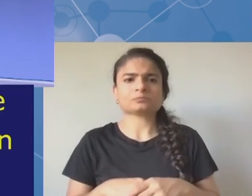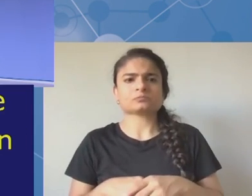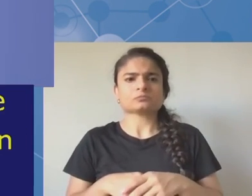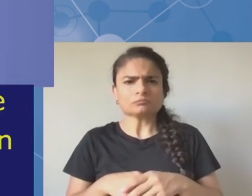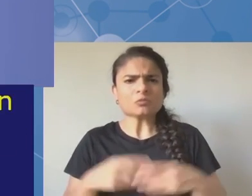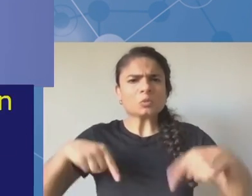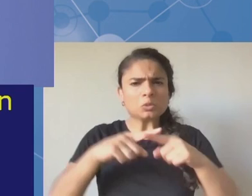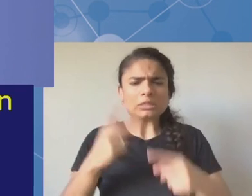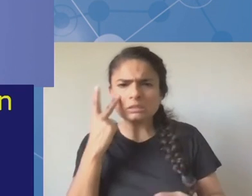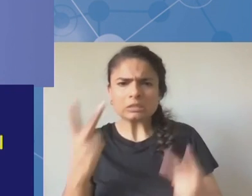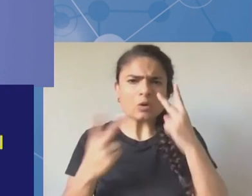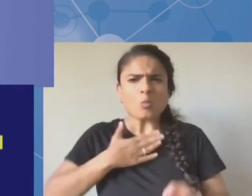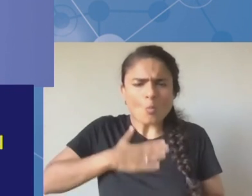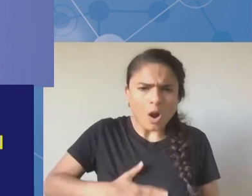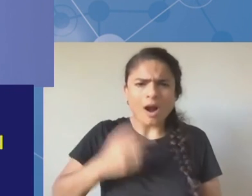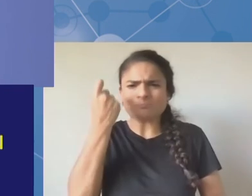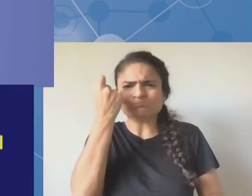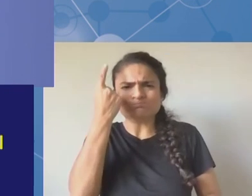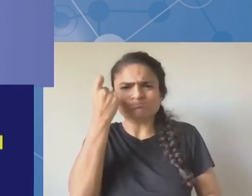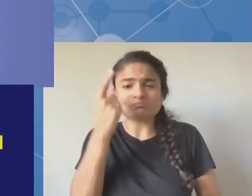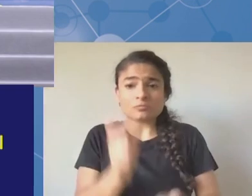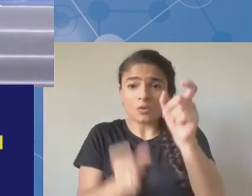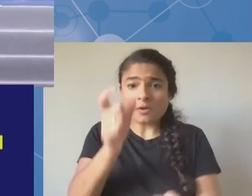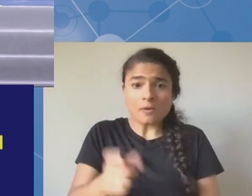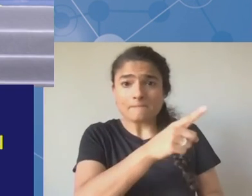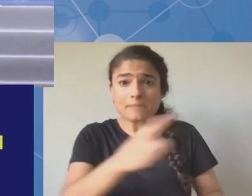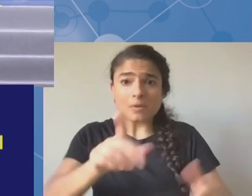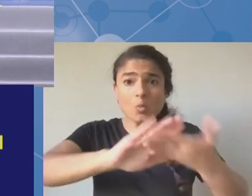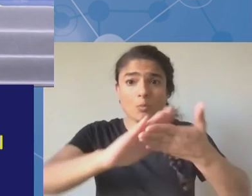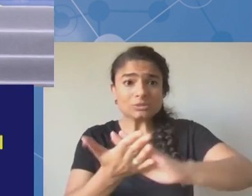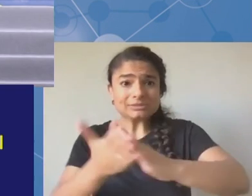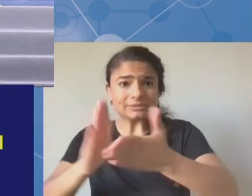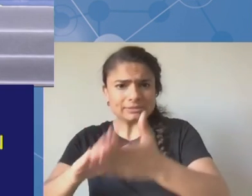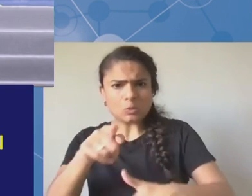mí, estas sesiones han sido realmente de gran valor.